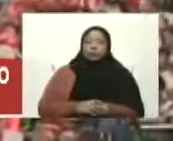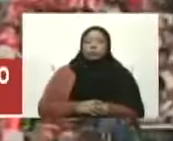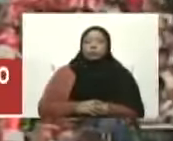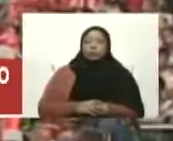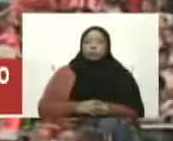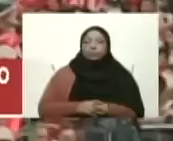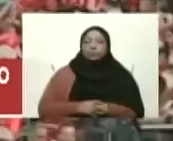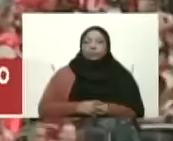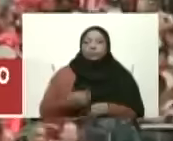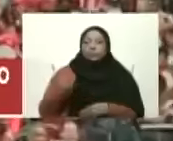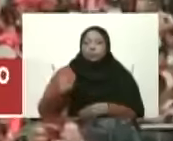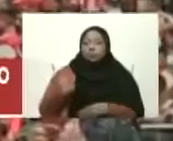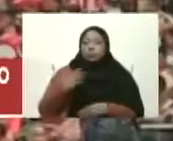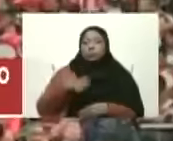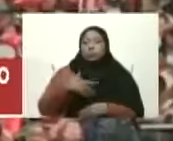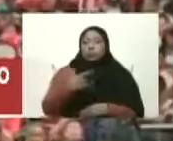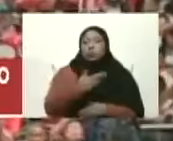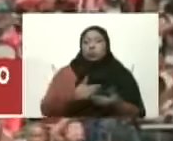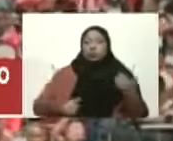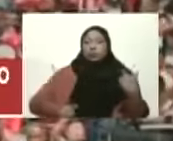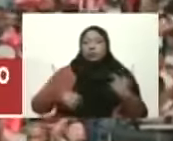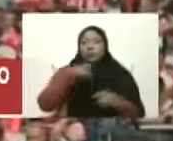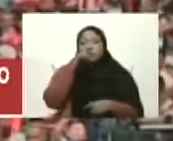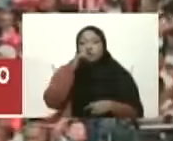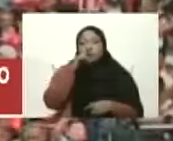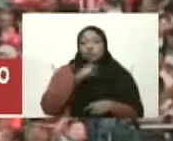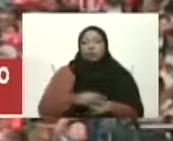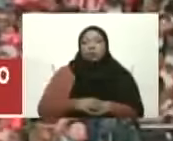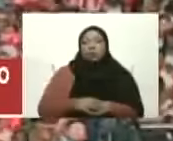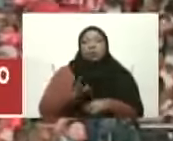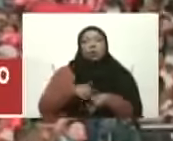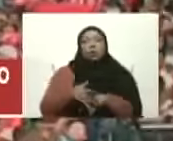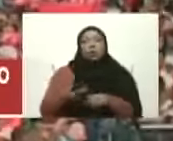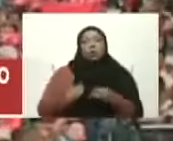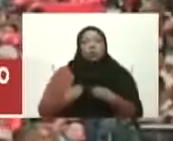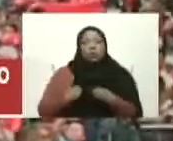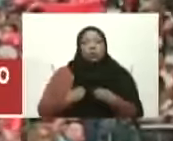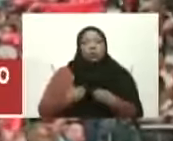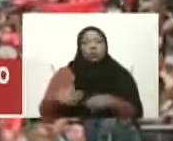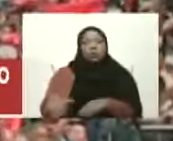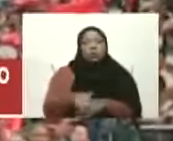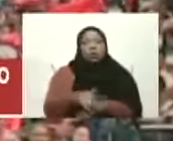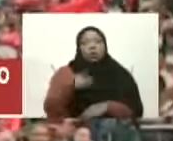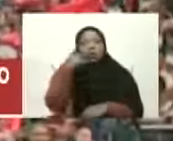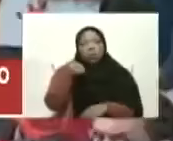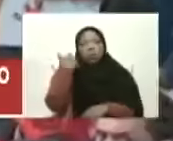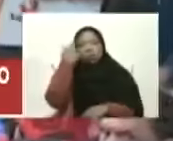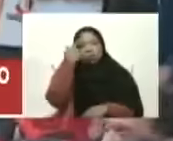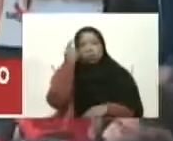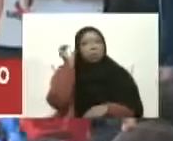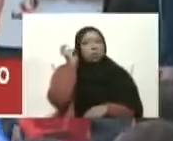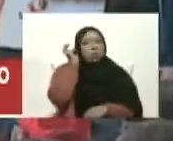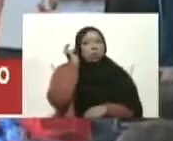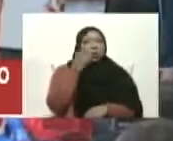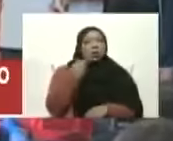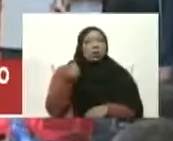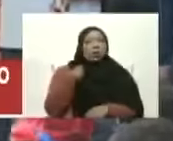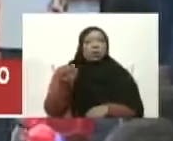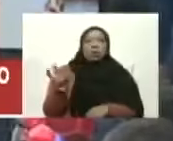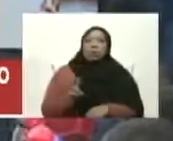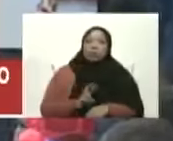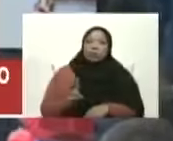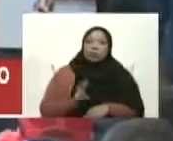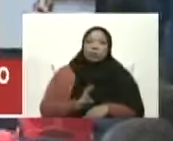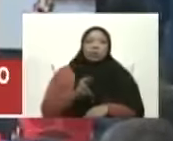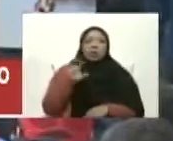algo desde mi corazón, porque es lo que he visto en cada rostro de mujeres de bien de este país, de